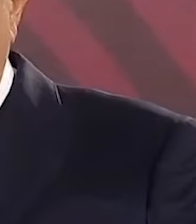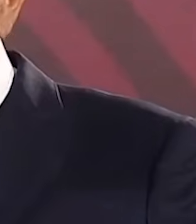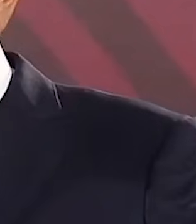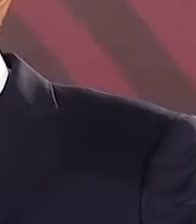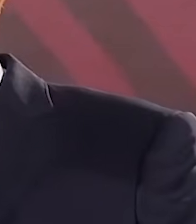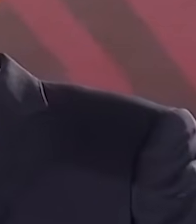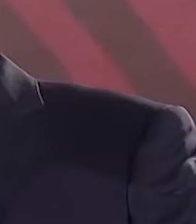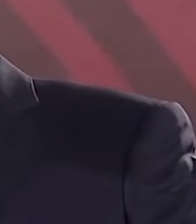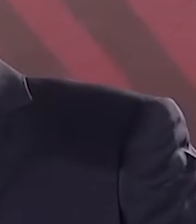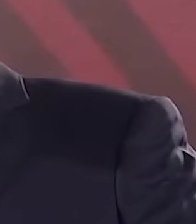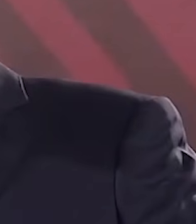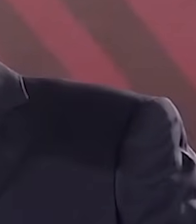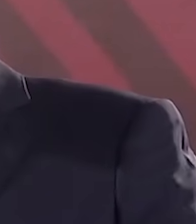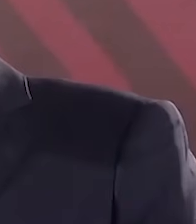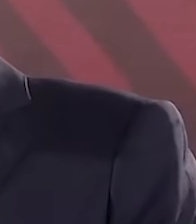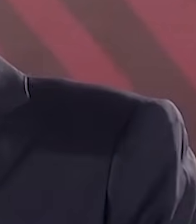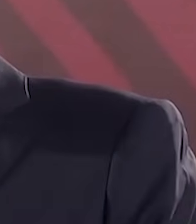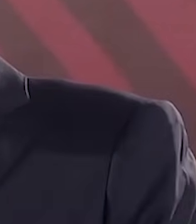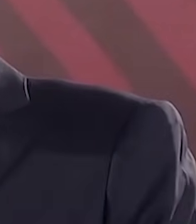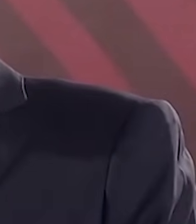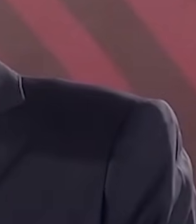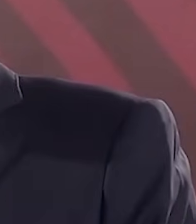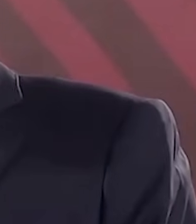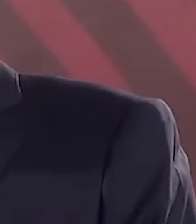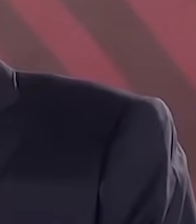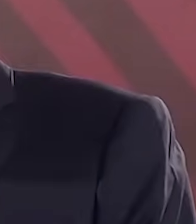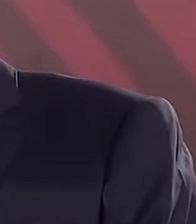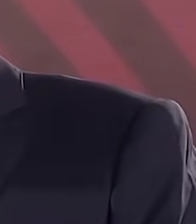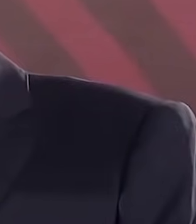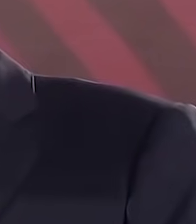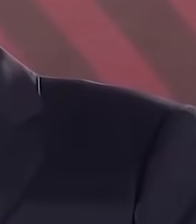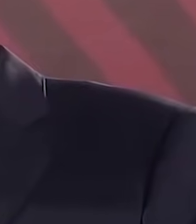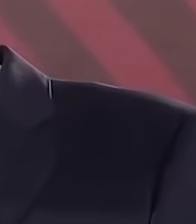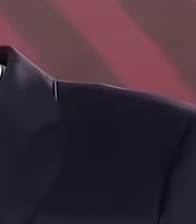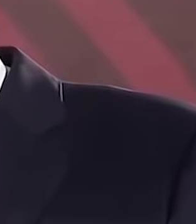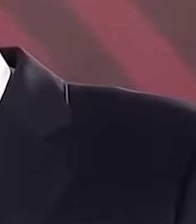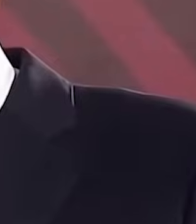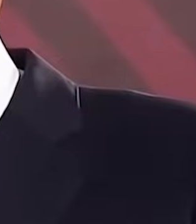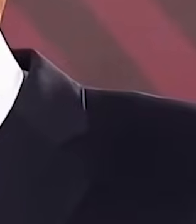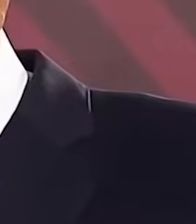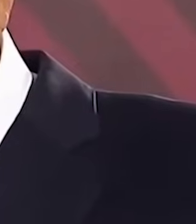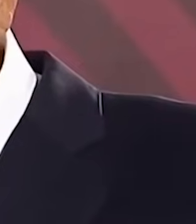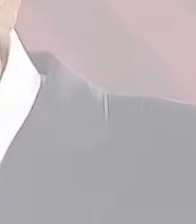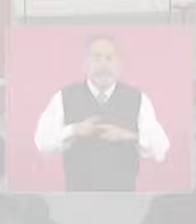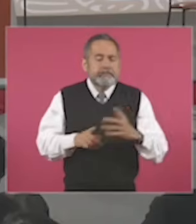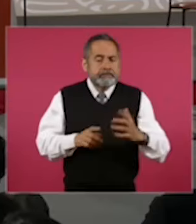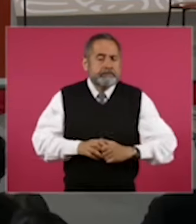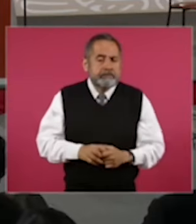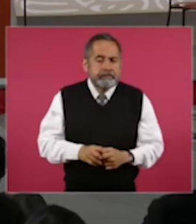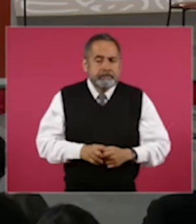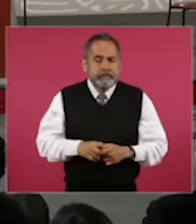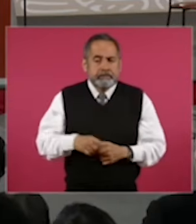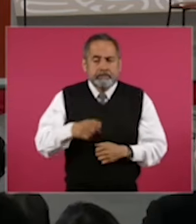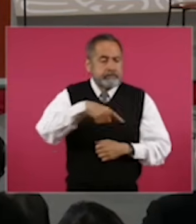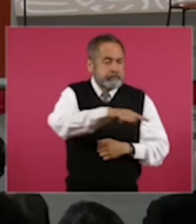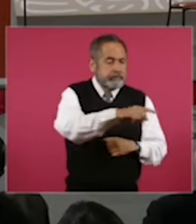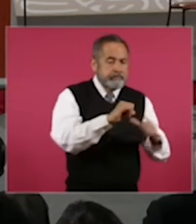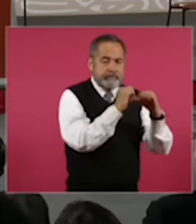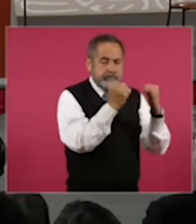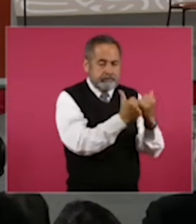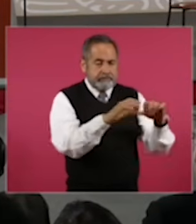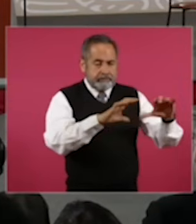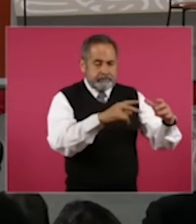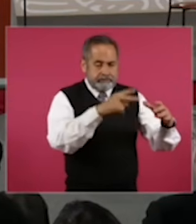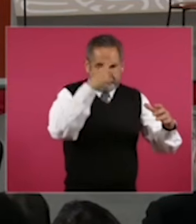organismo diplomático de financiar a la oposición y dijo que enviaría una carta al presidente Joe Biden sobre el asunto. Mexicanos contra la